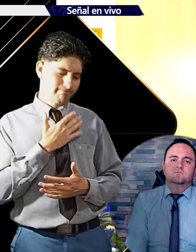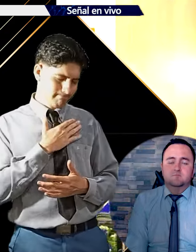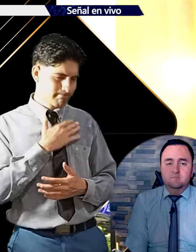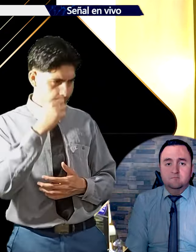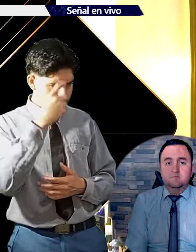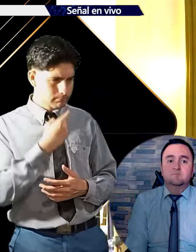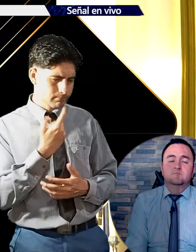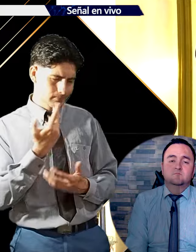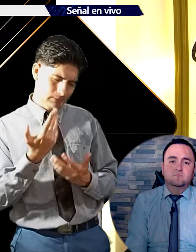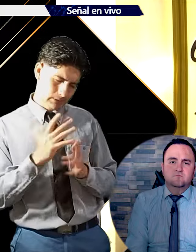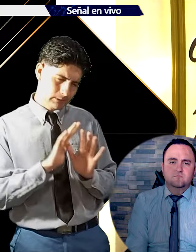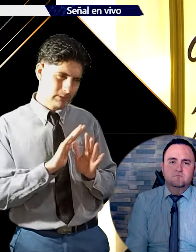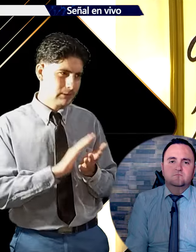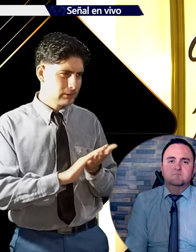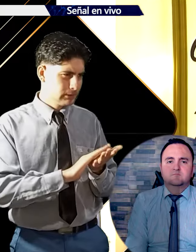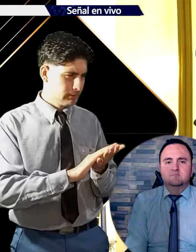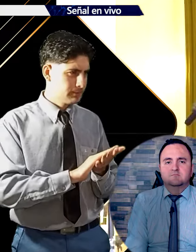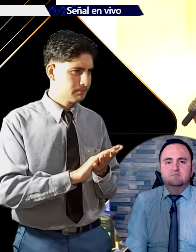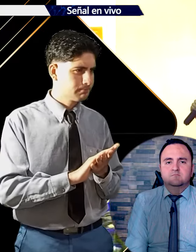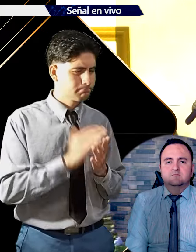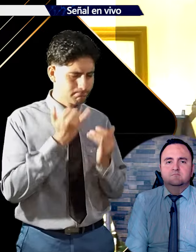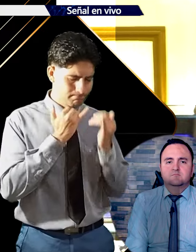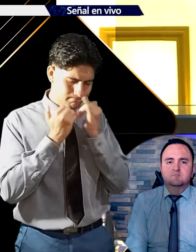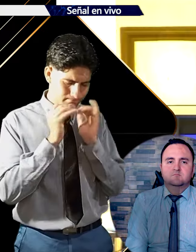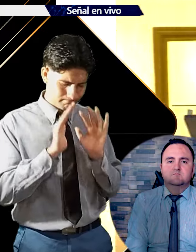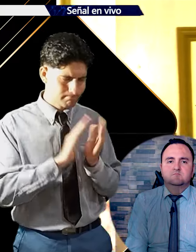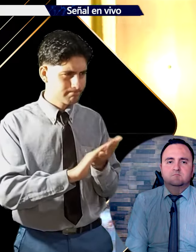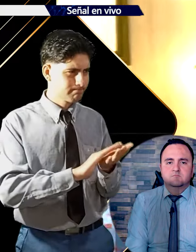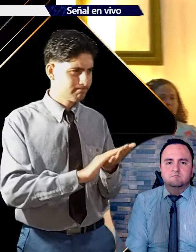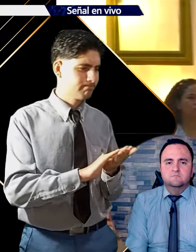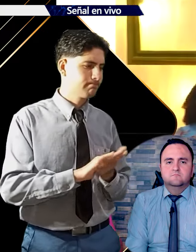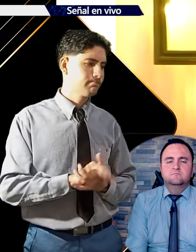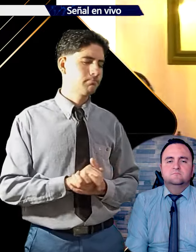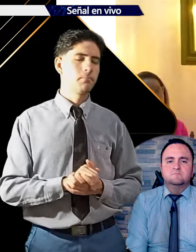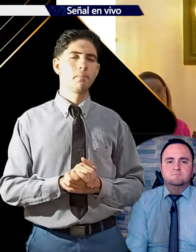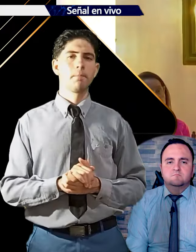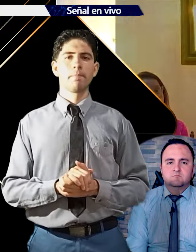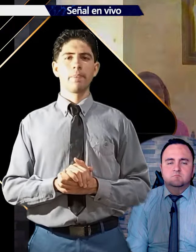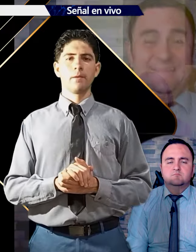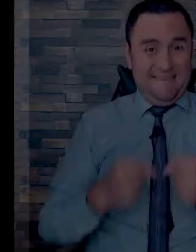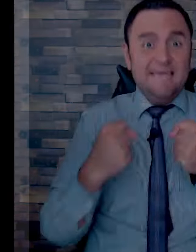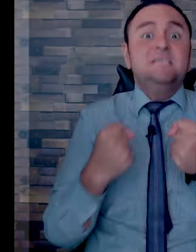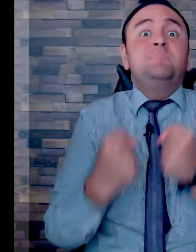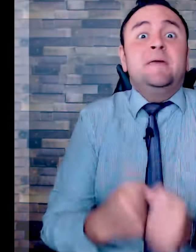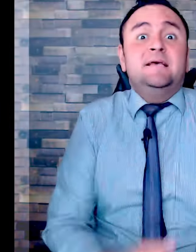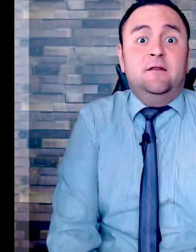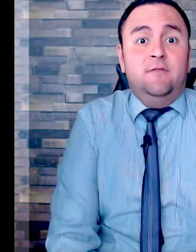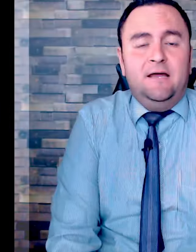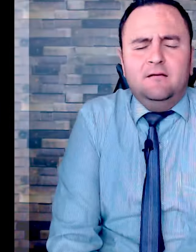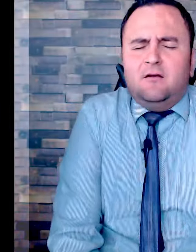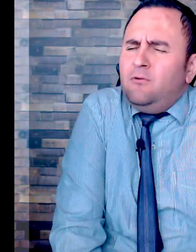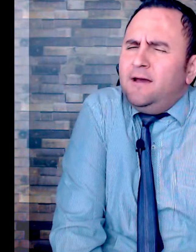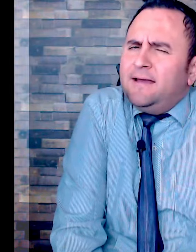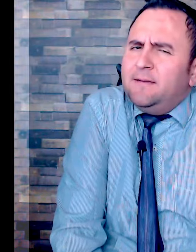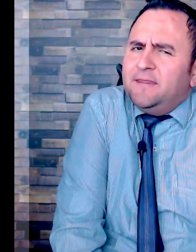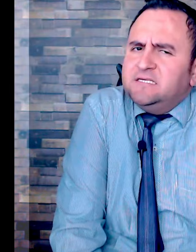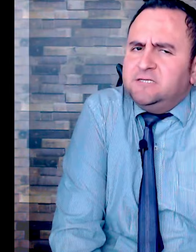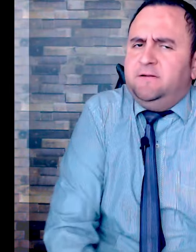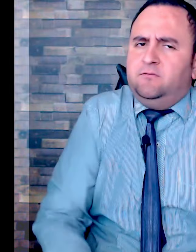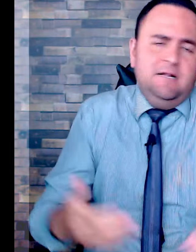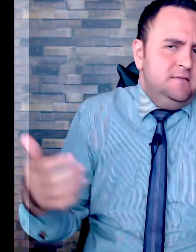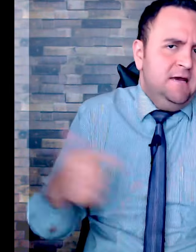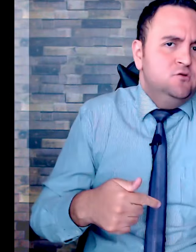Estás enseñándole a ese muchacho que todos nos podemos equivocar, pero que también podemos decirle: hijo, perdóneme. ¿Tienes pereza al orar? ¿Cómo dejar la